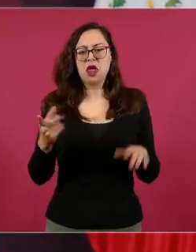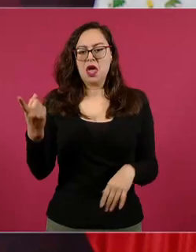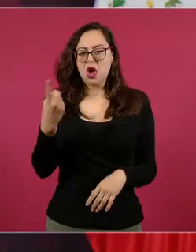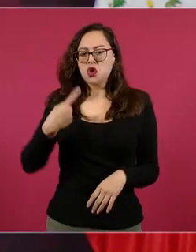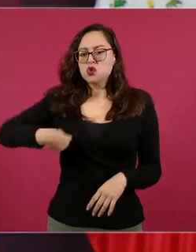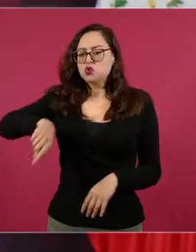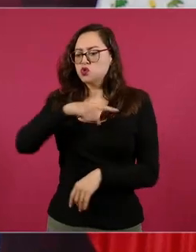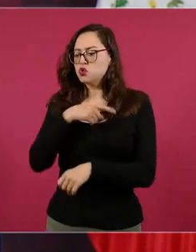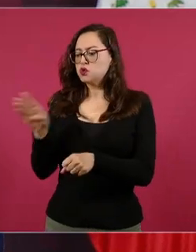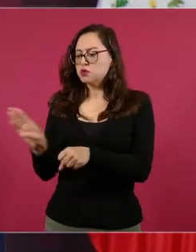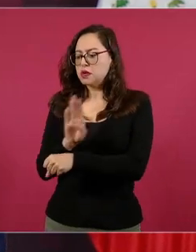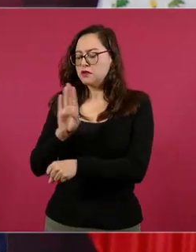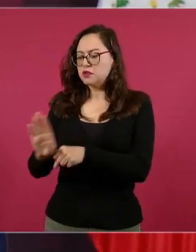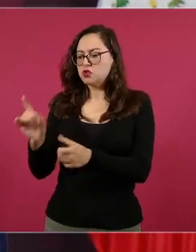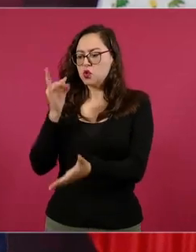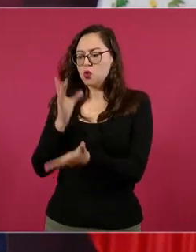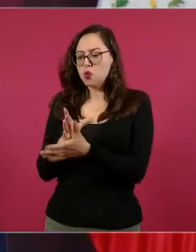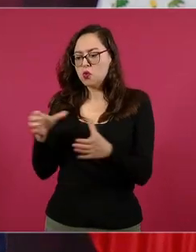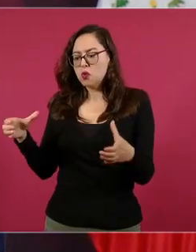pues